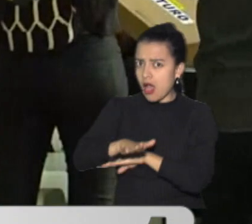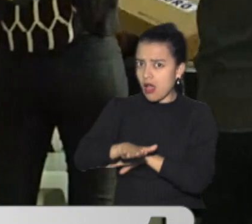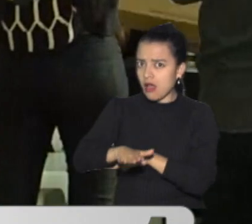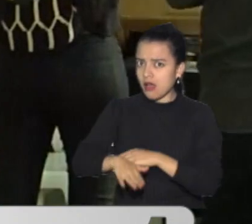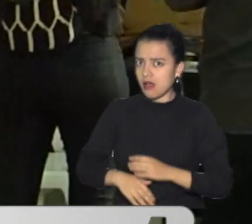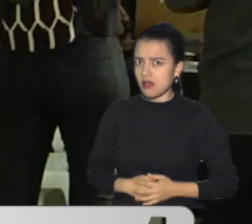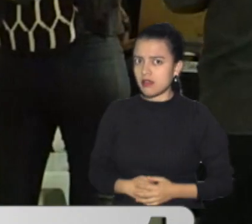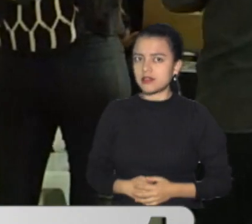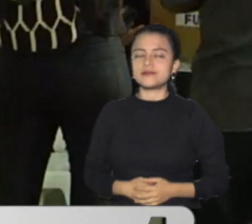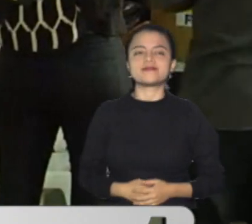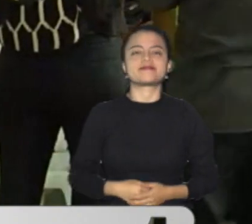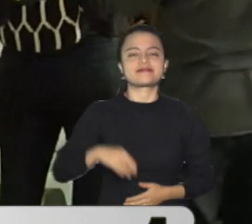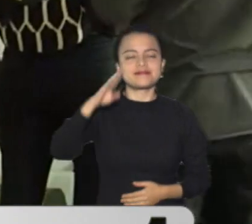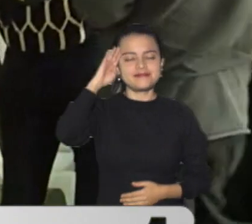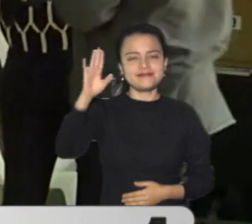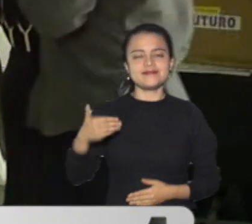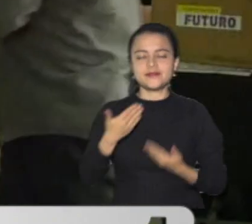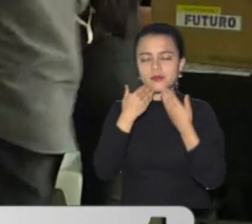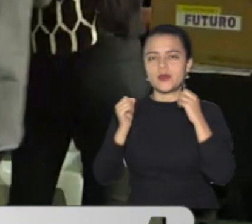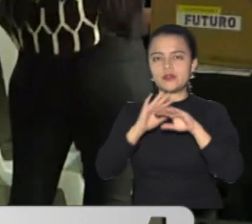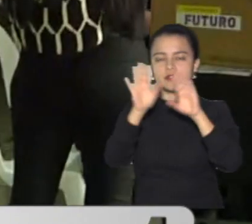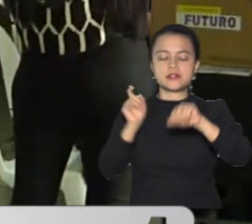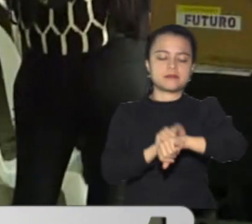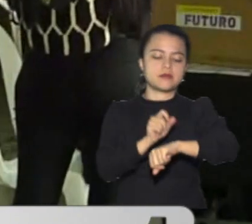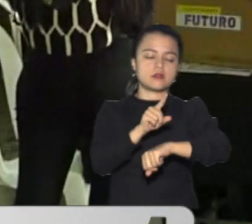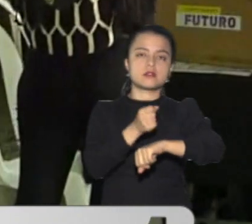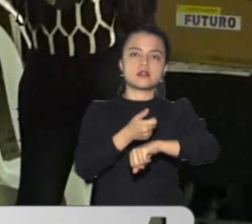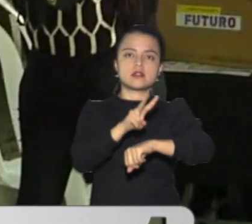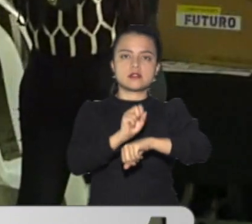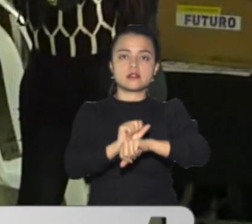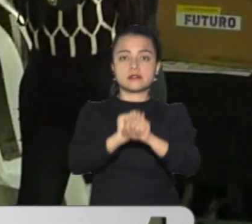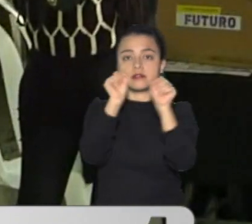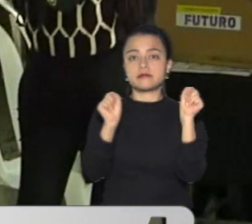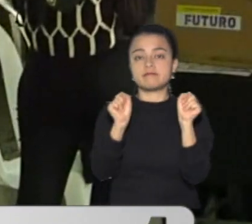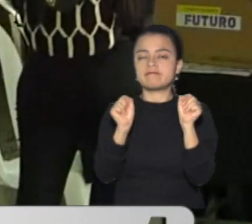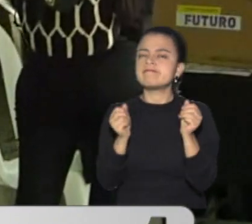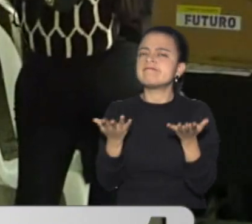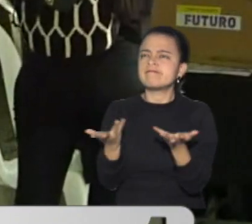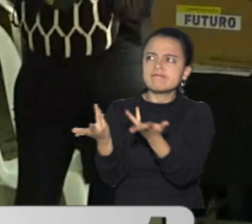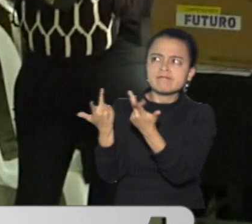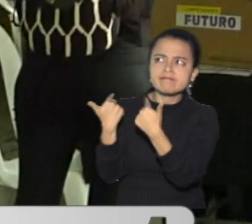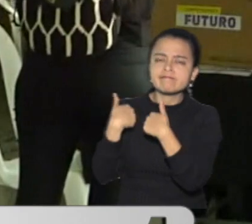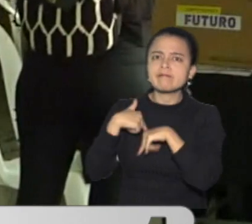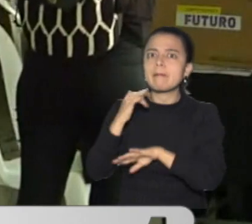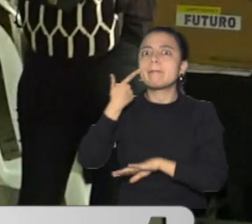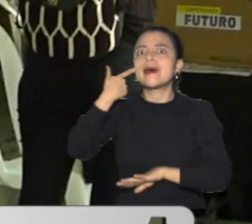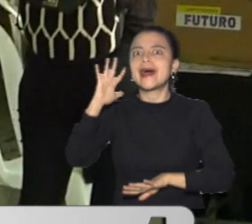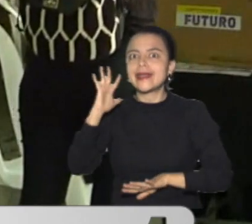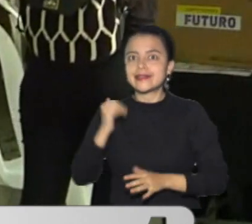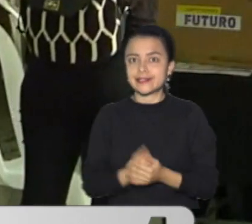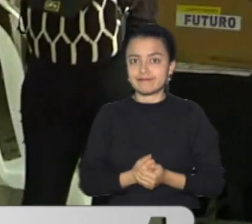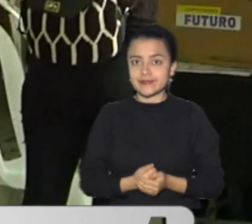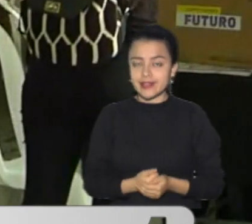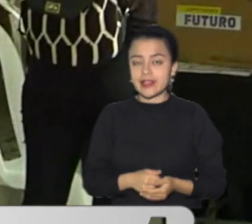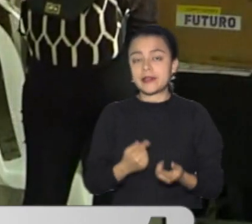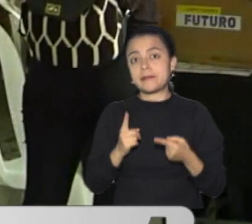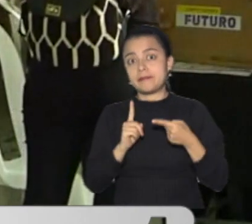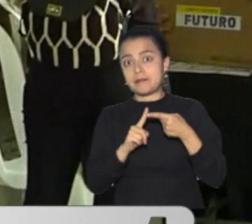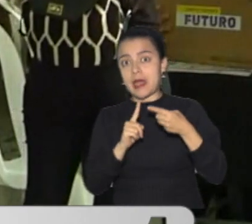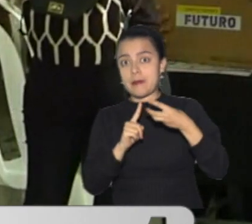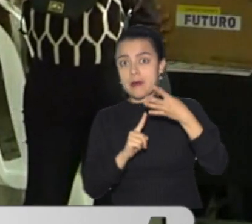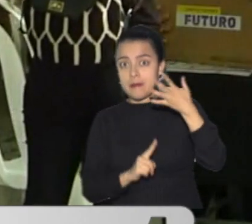Hola Beatriz y televidentes, buenos días. A las 11 y 17 de la mañana esto significaría que el alcalde ahora deberá responder por las